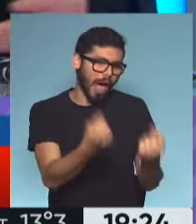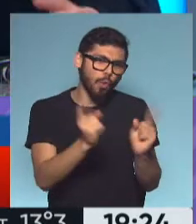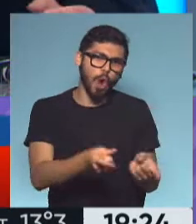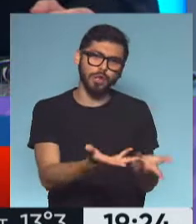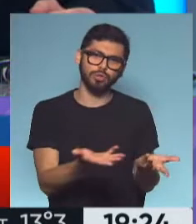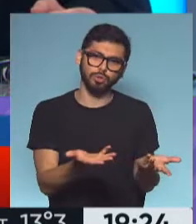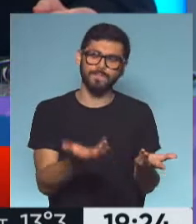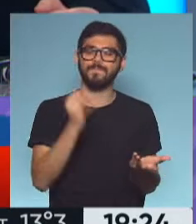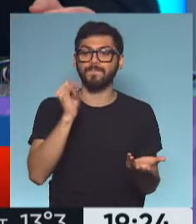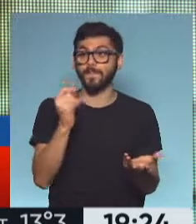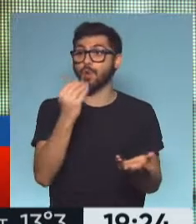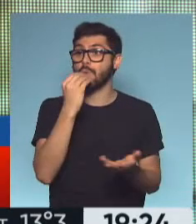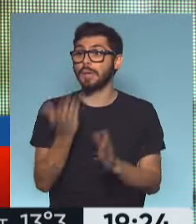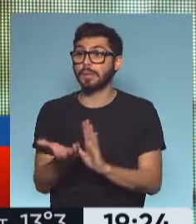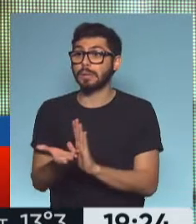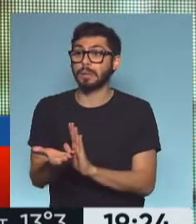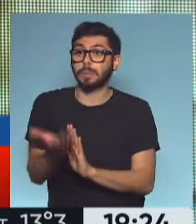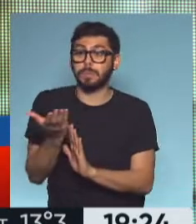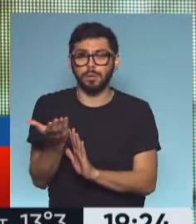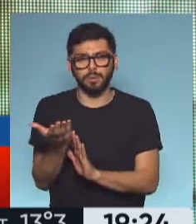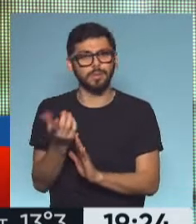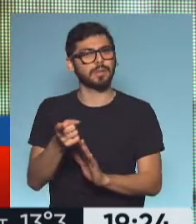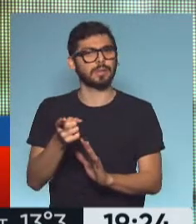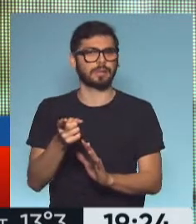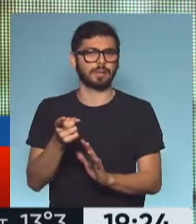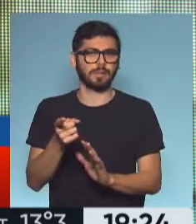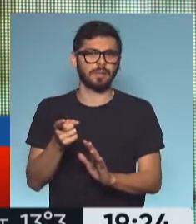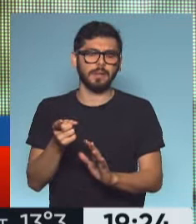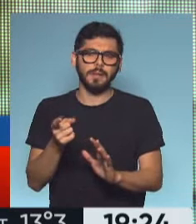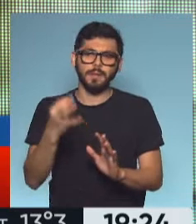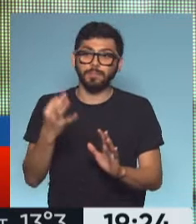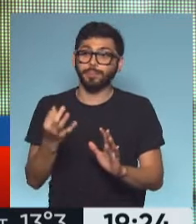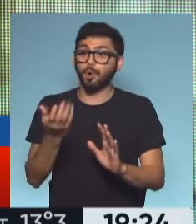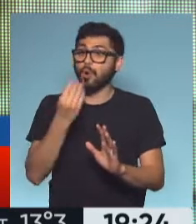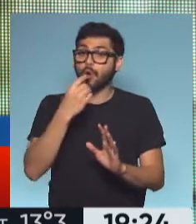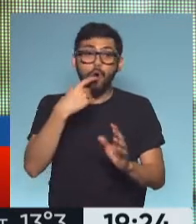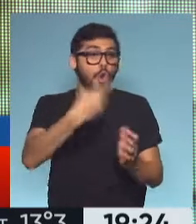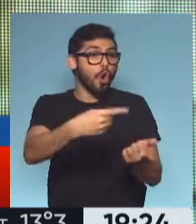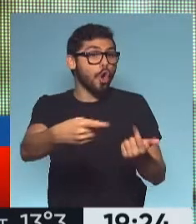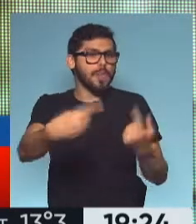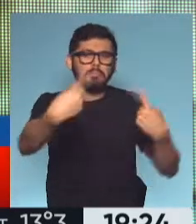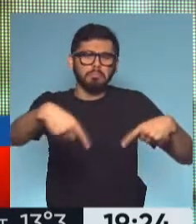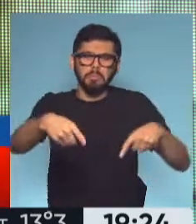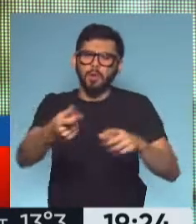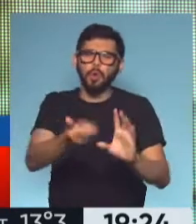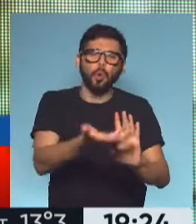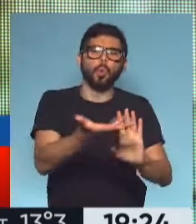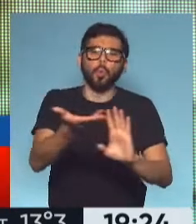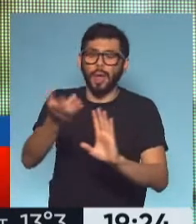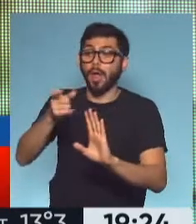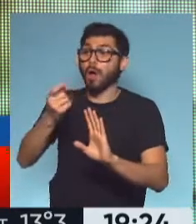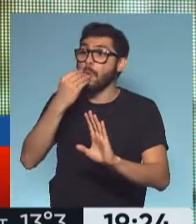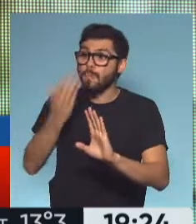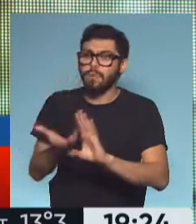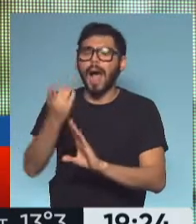ver, ¿no? La suba en los alimentos, primero que es la más importante en proporción y en comparación a las otras subas, salvo algunos rubros